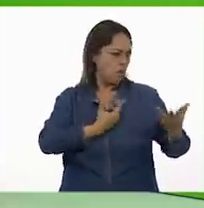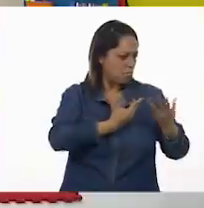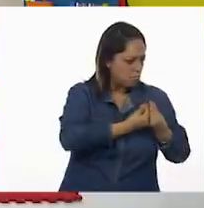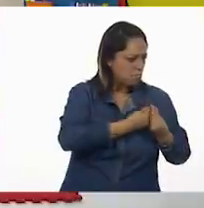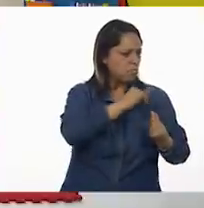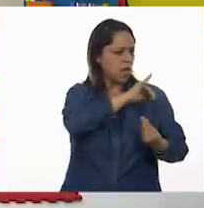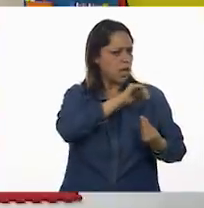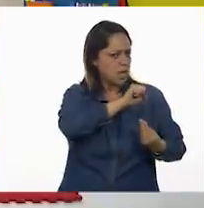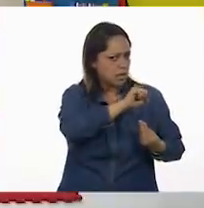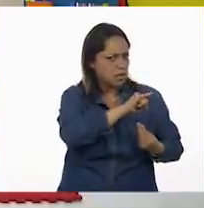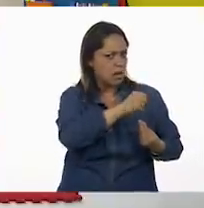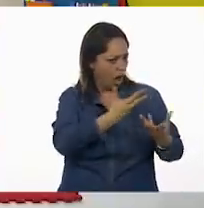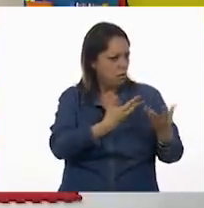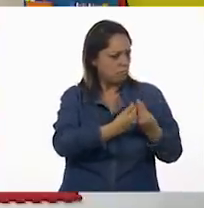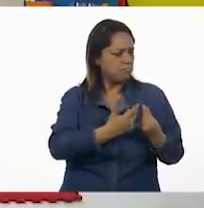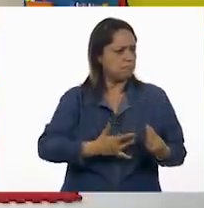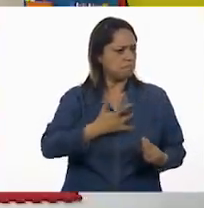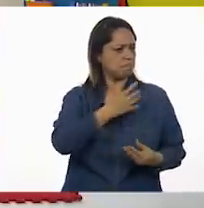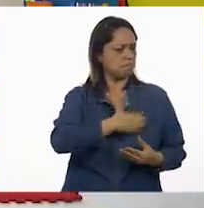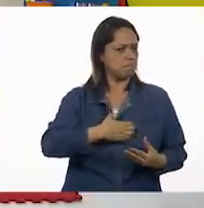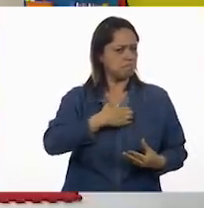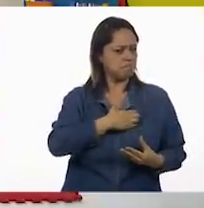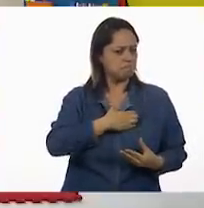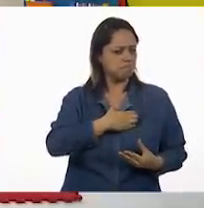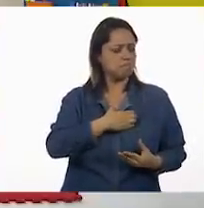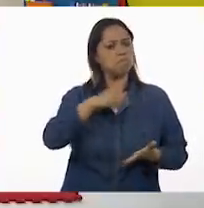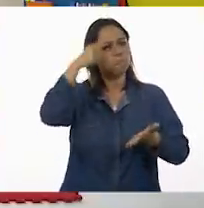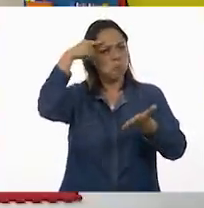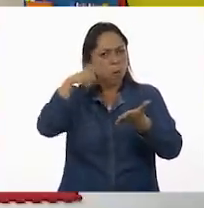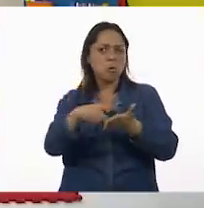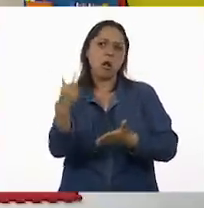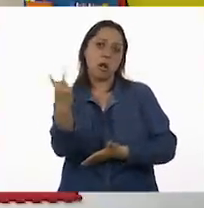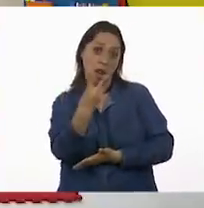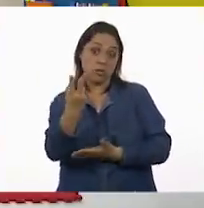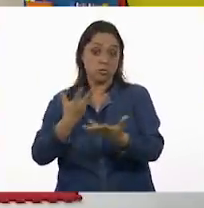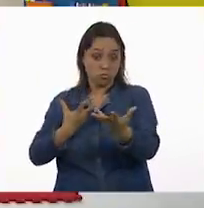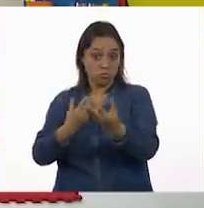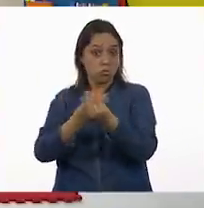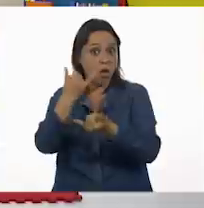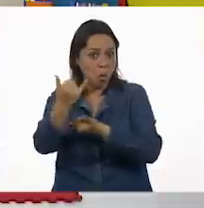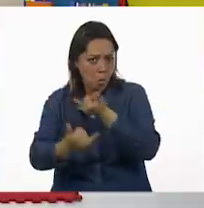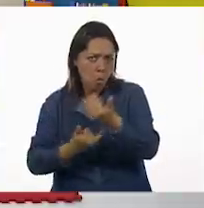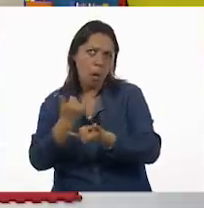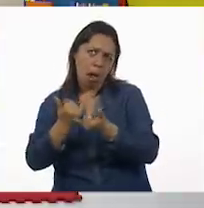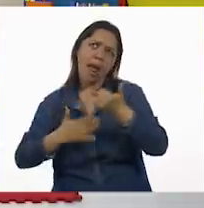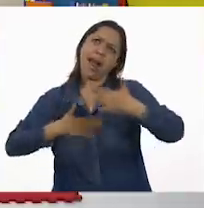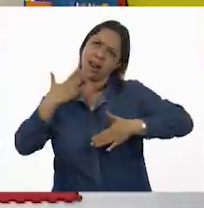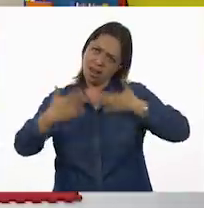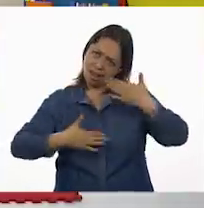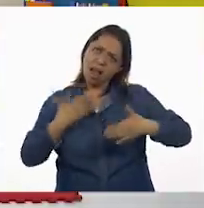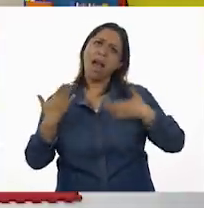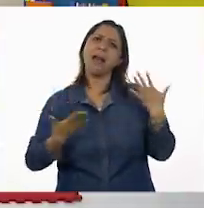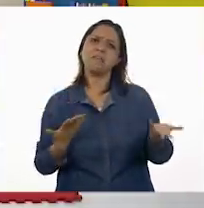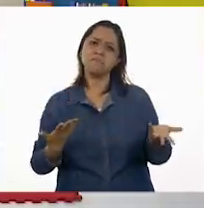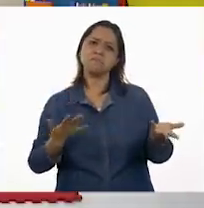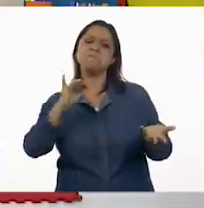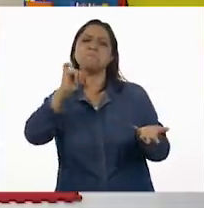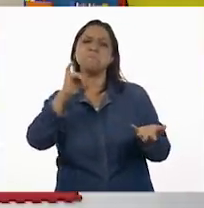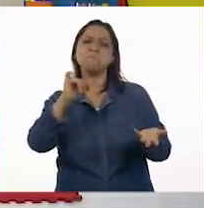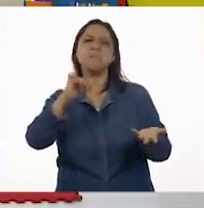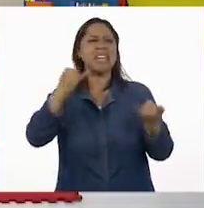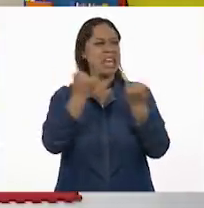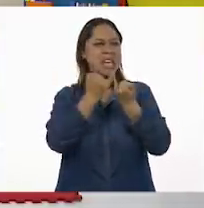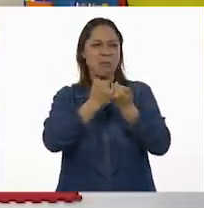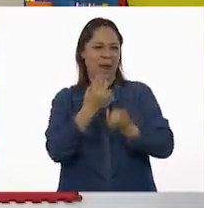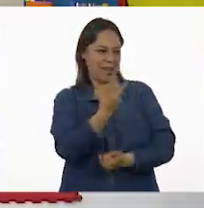Jessica. Y creo que si juego con mi amiga y con Julia, nos podemos alegrar y divertir mucho las tres, así como lo hice